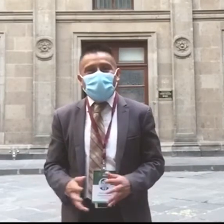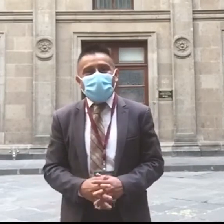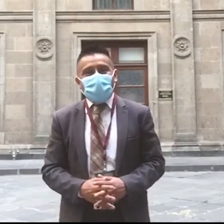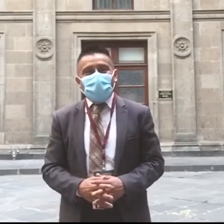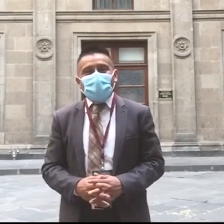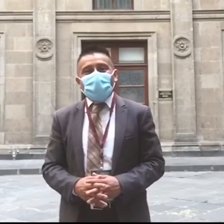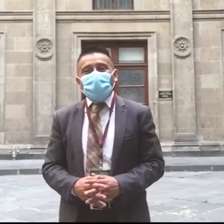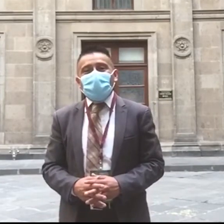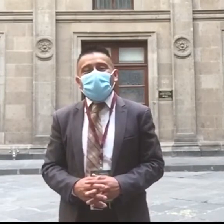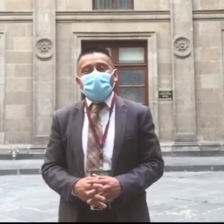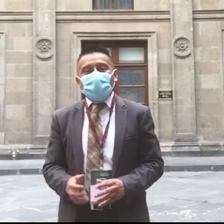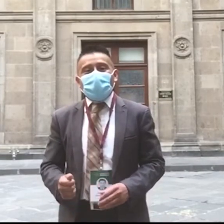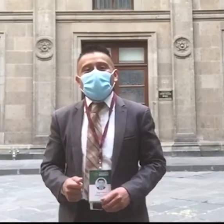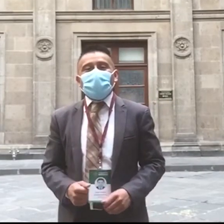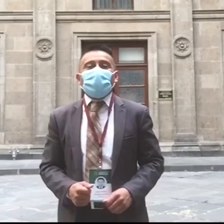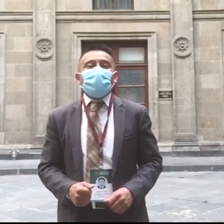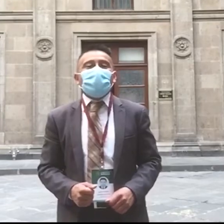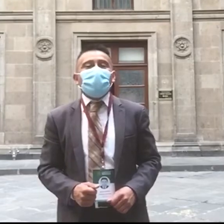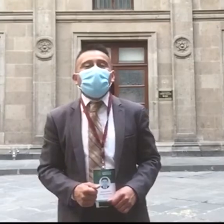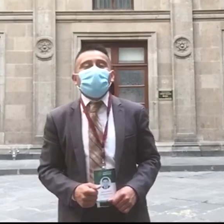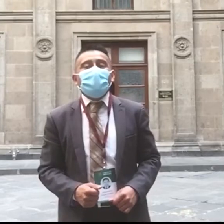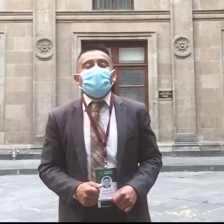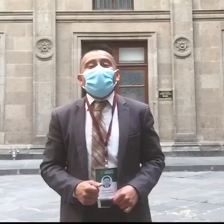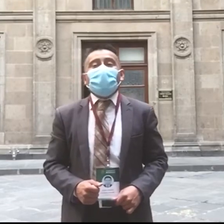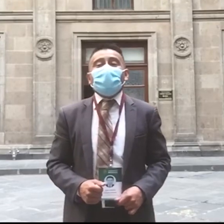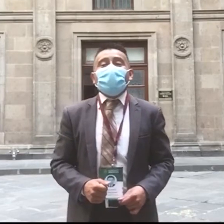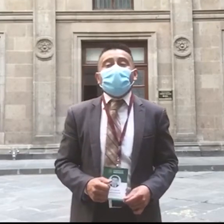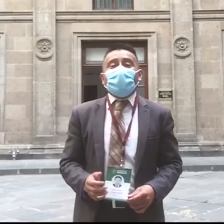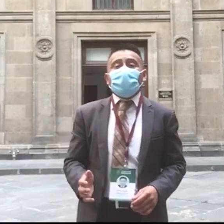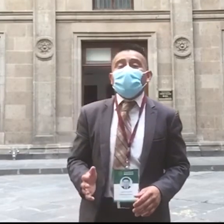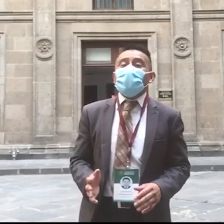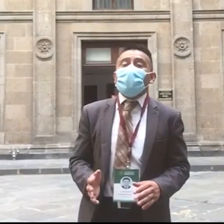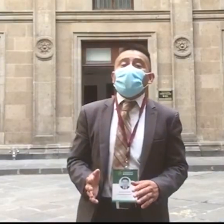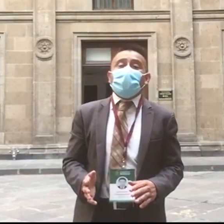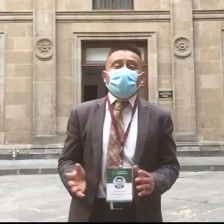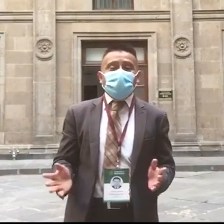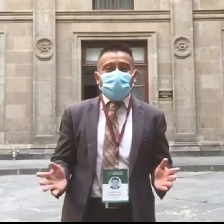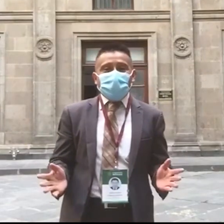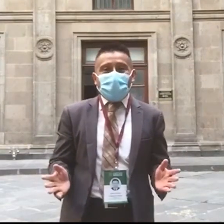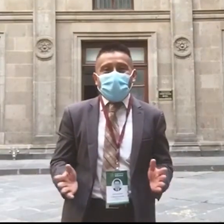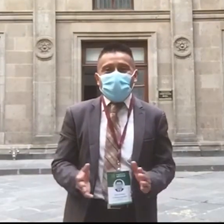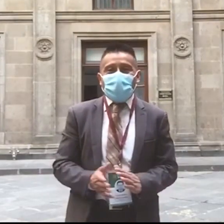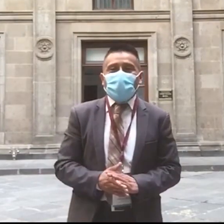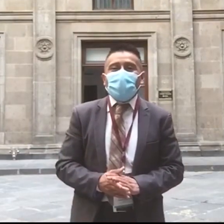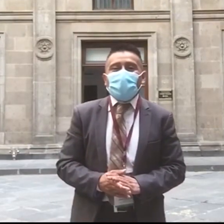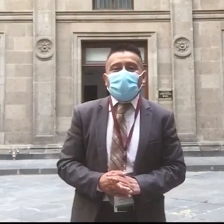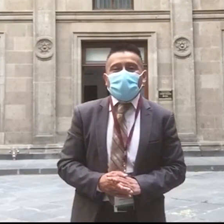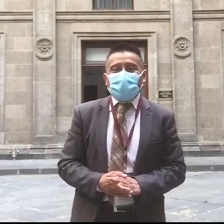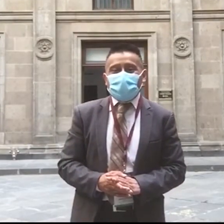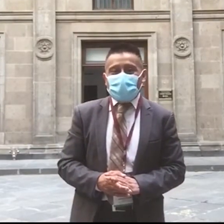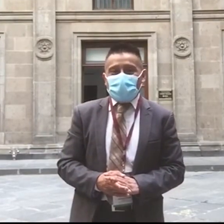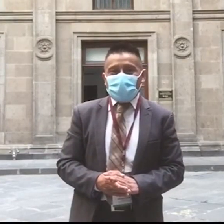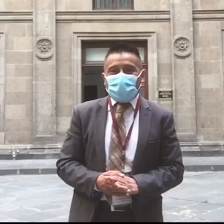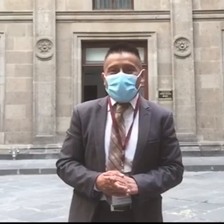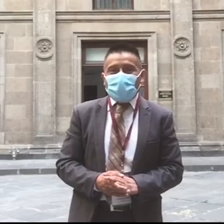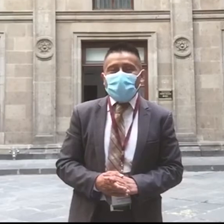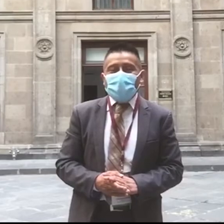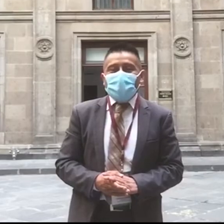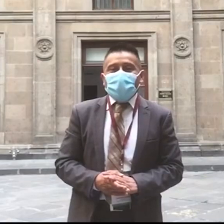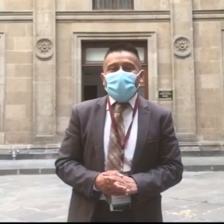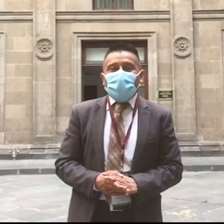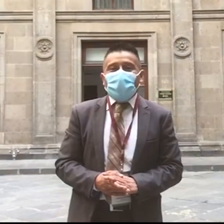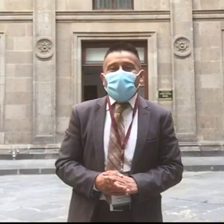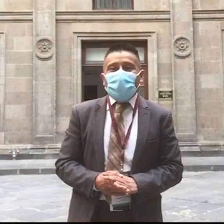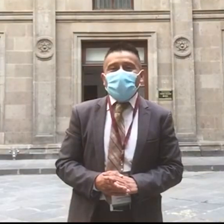y obviamente no se daban en anteriores administraciones. En este contexto, también en otros temas, ha hablado el presidente López